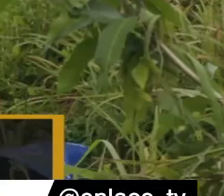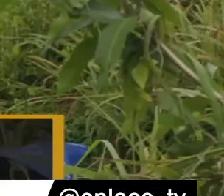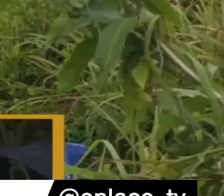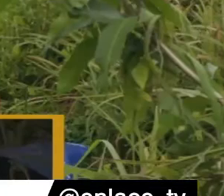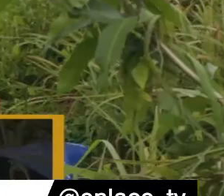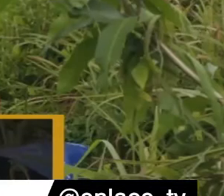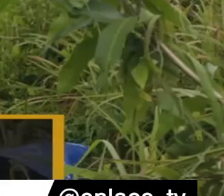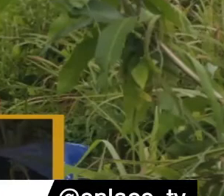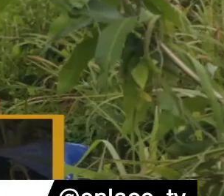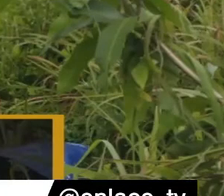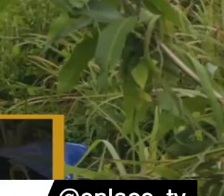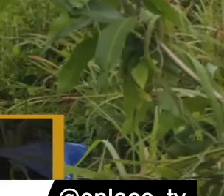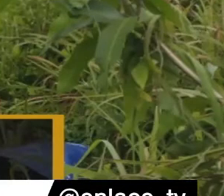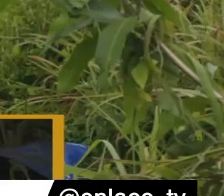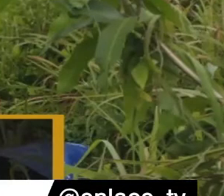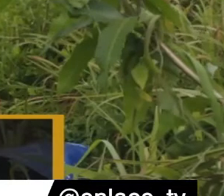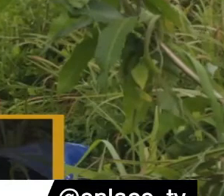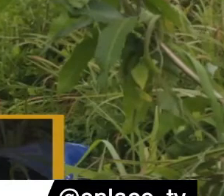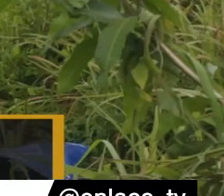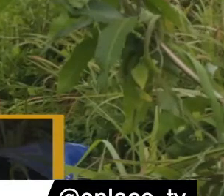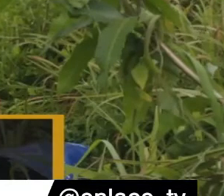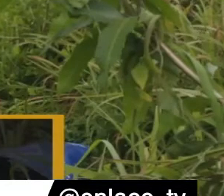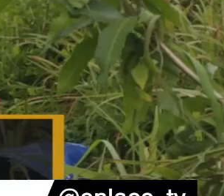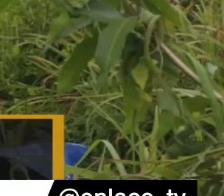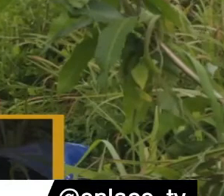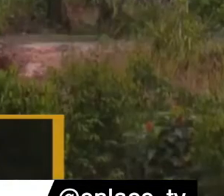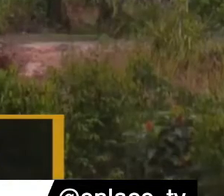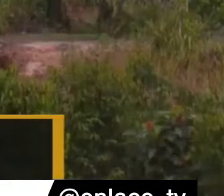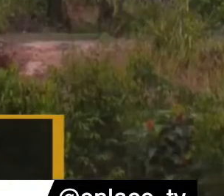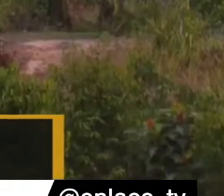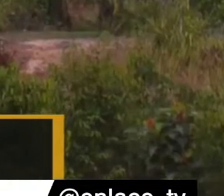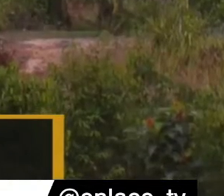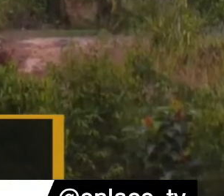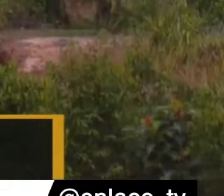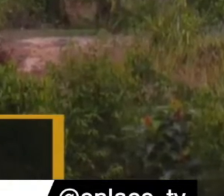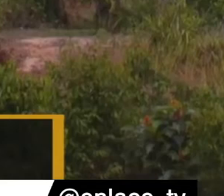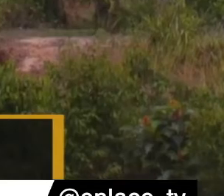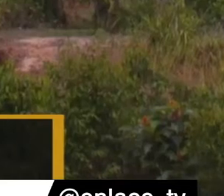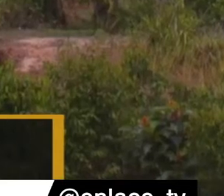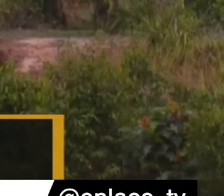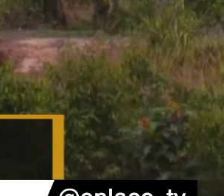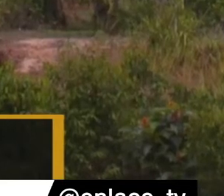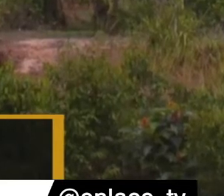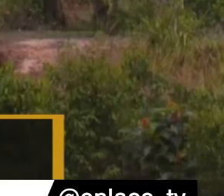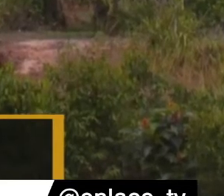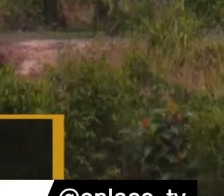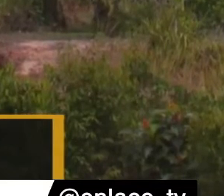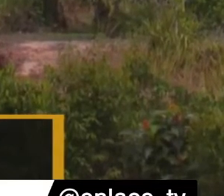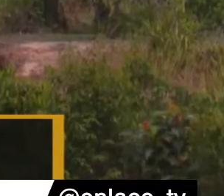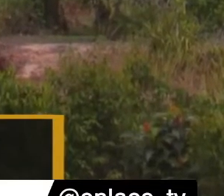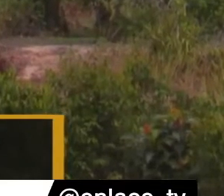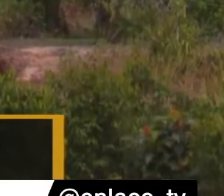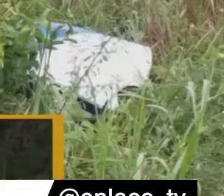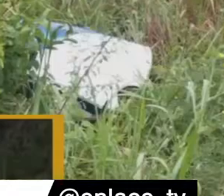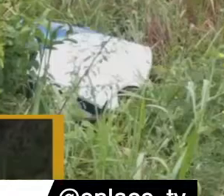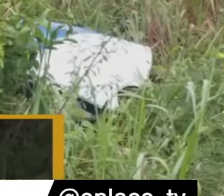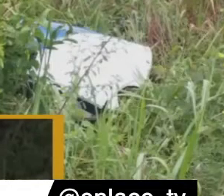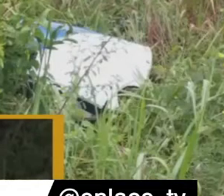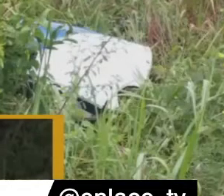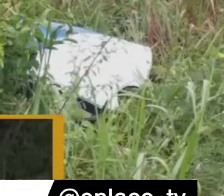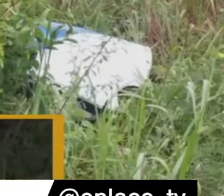precipita a tierra, salen ilesas las dos personas y la aeronave queda pues, con unos daños de consideración. Dentro de